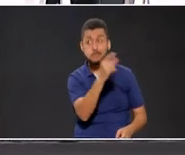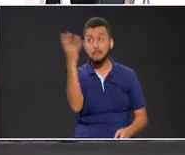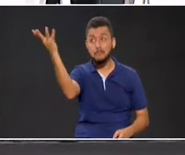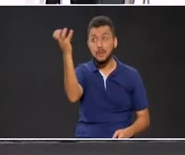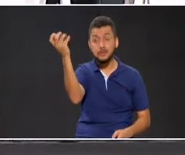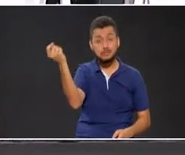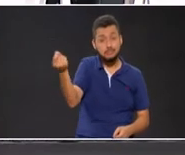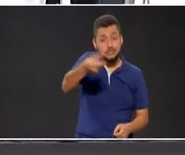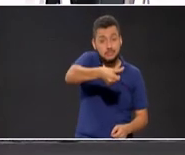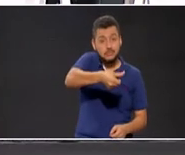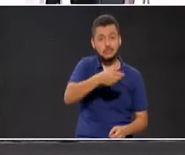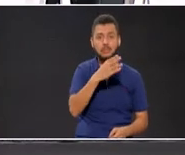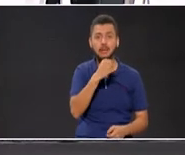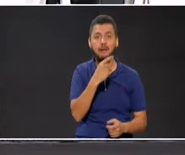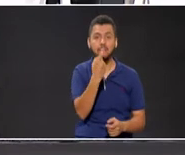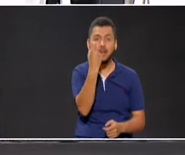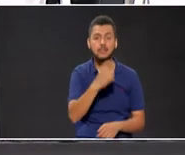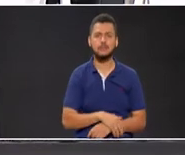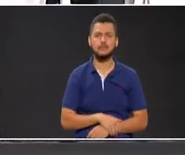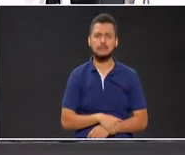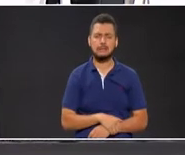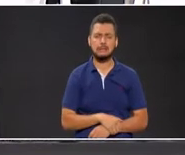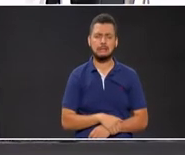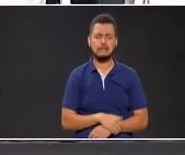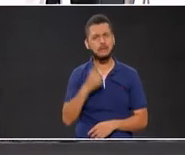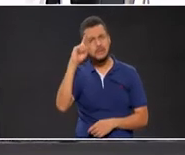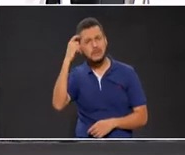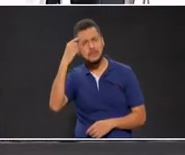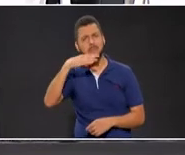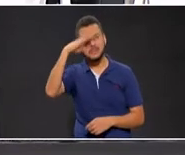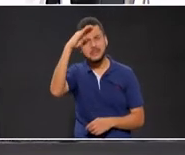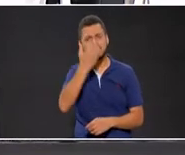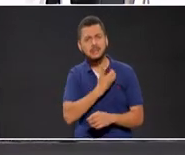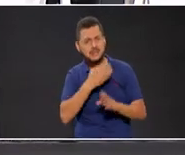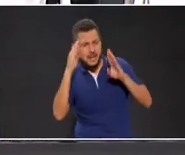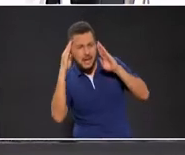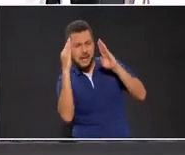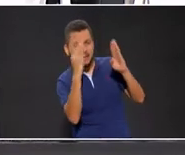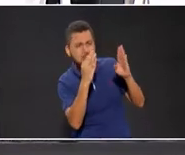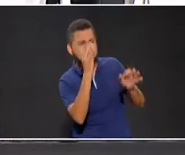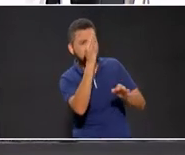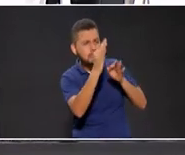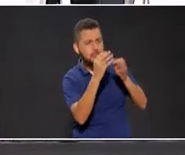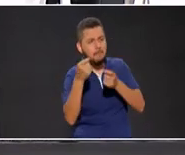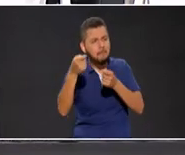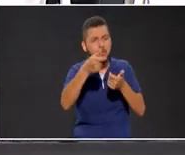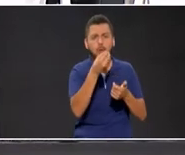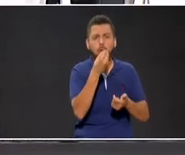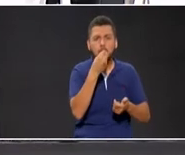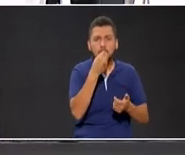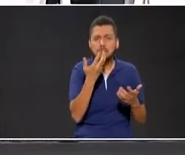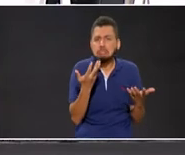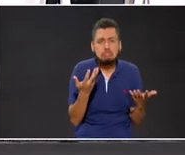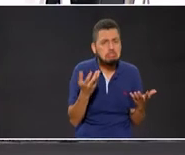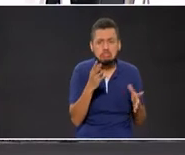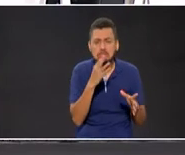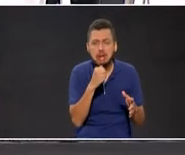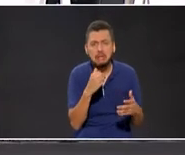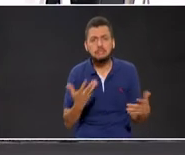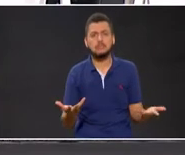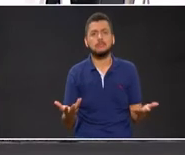un requerimiento para vivir para tan siquiera tener el alimento eso no lo hace no lo hace la alcaldía